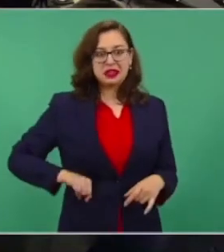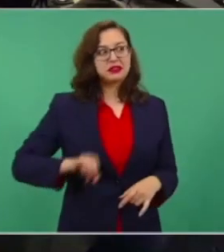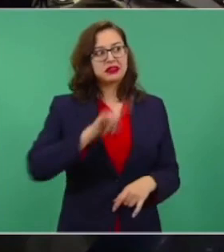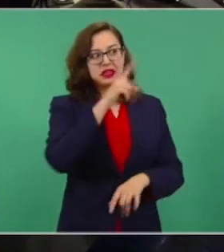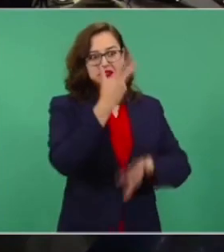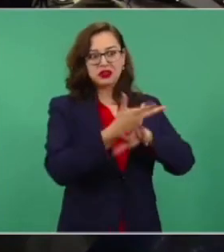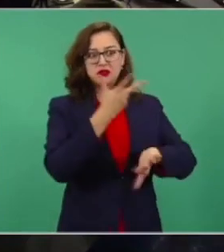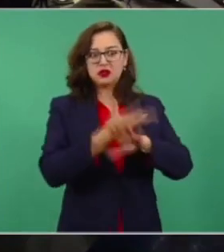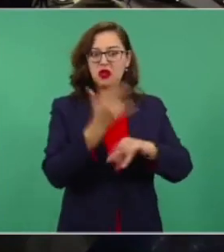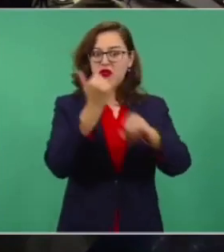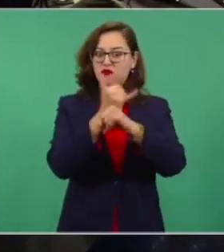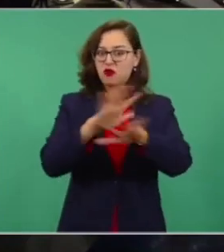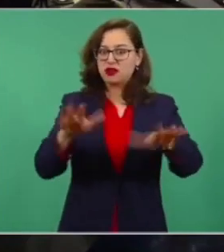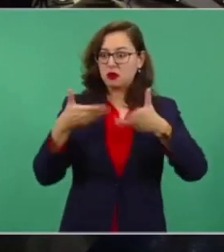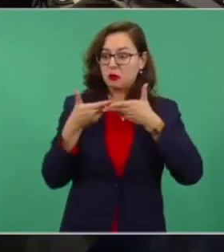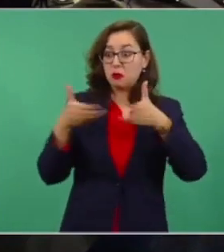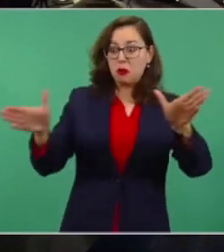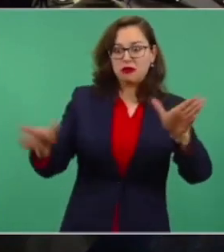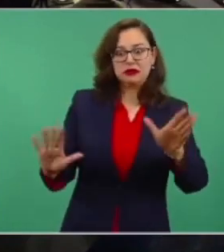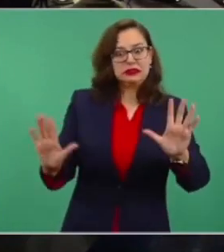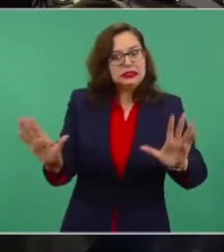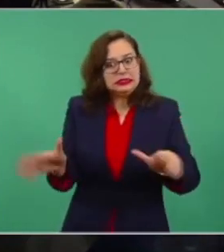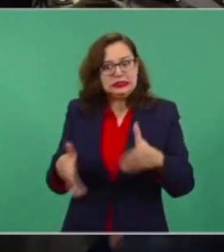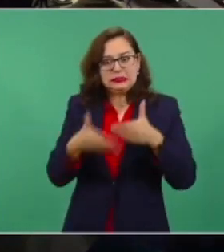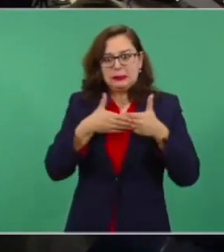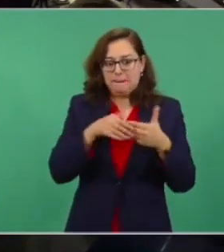en Estados Unidos sobre este asunto.